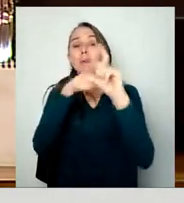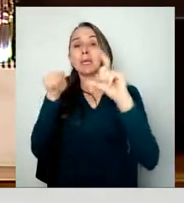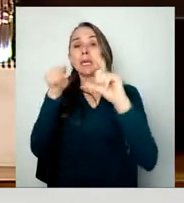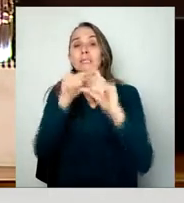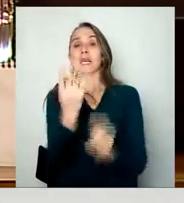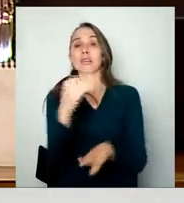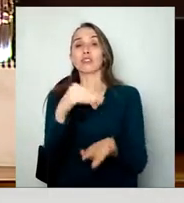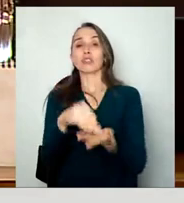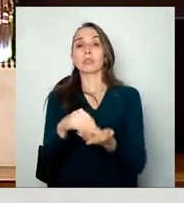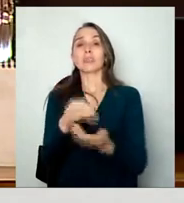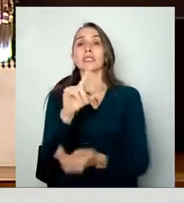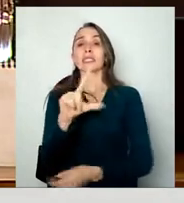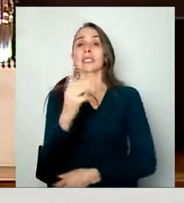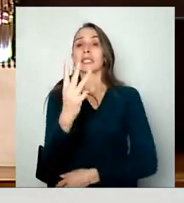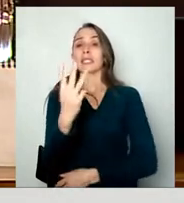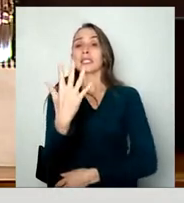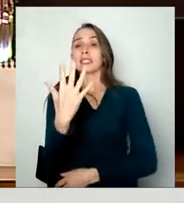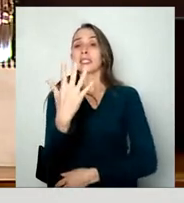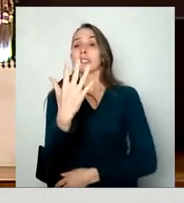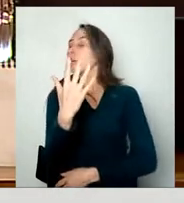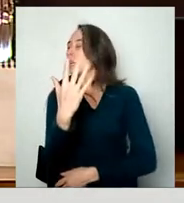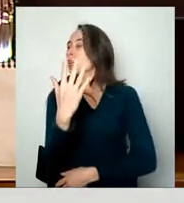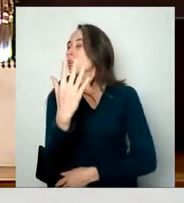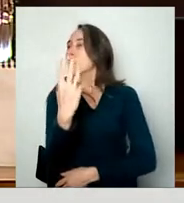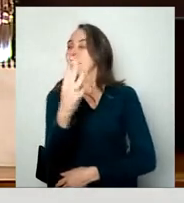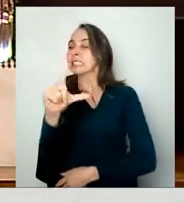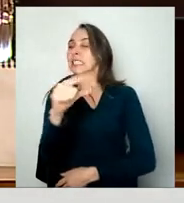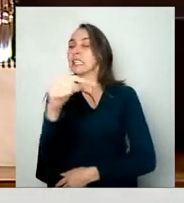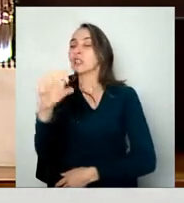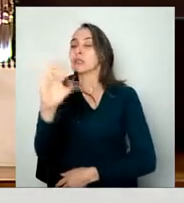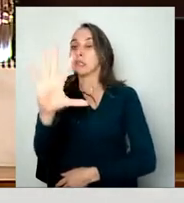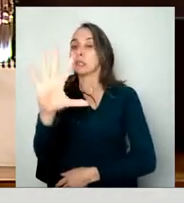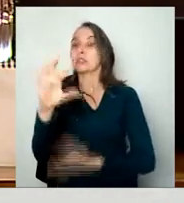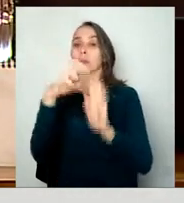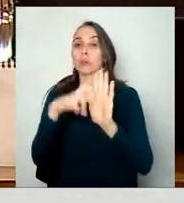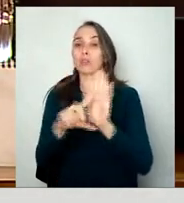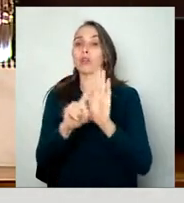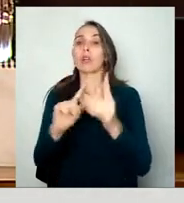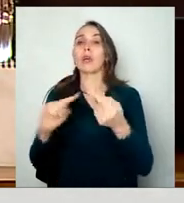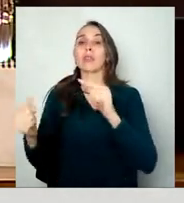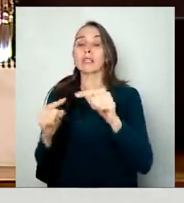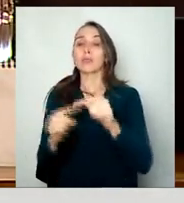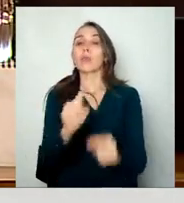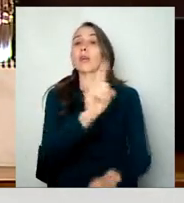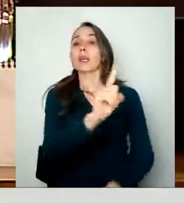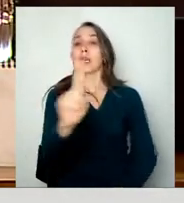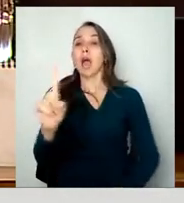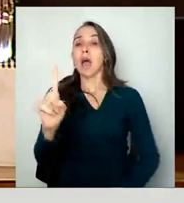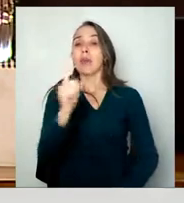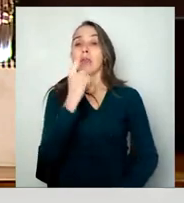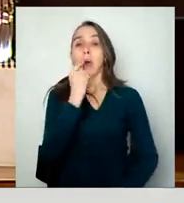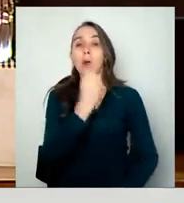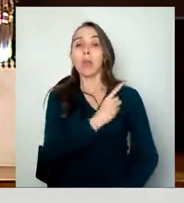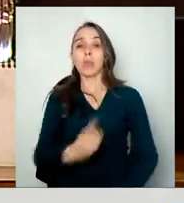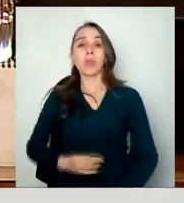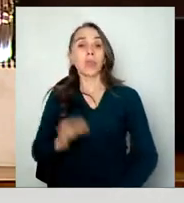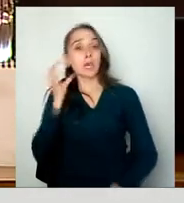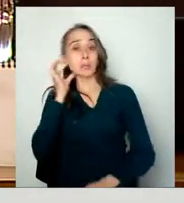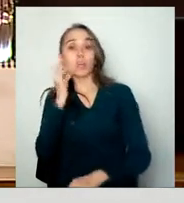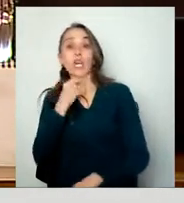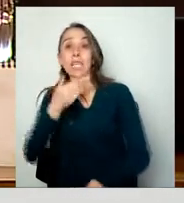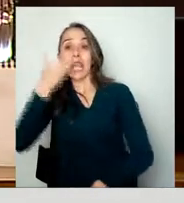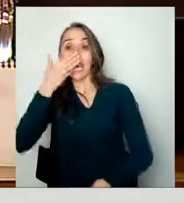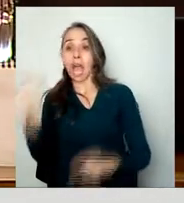raya05 para la discusión de este proyecto se otorgarán tres minutos a cada diputada diputado que se inscriba para hacer uso de la palabra